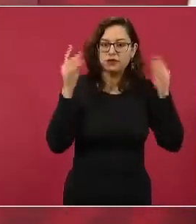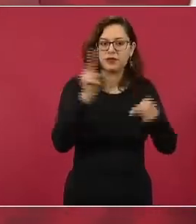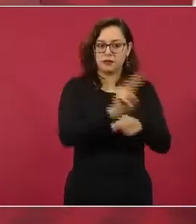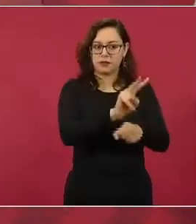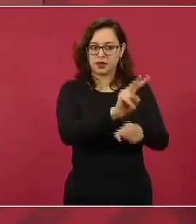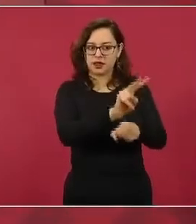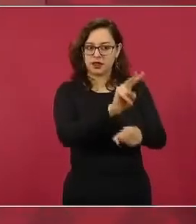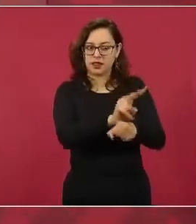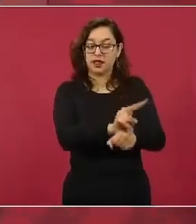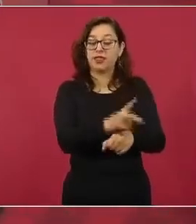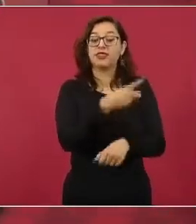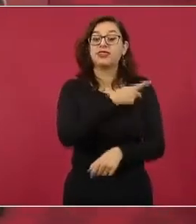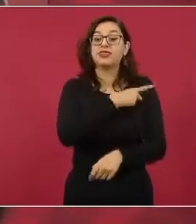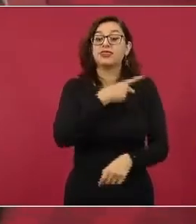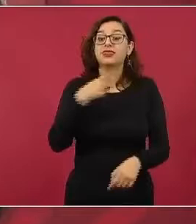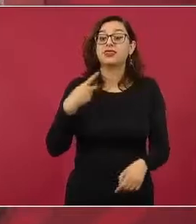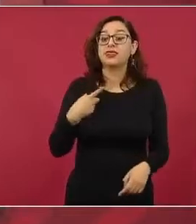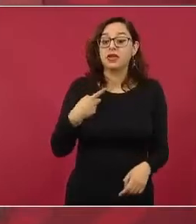Esto no hay que olvidarlo.